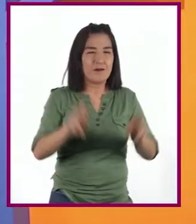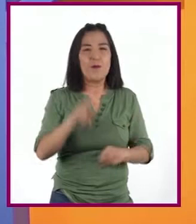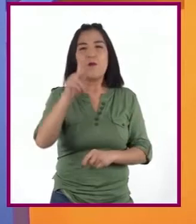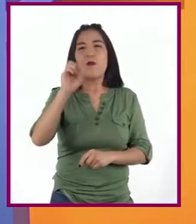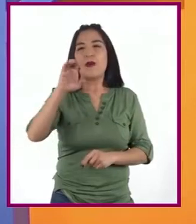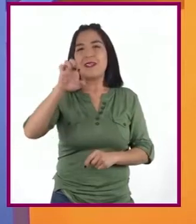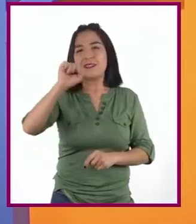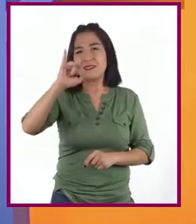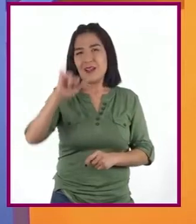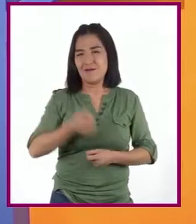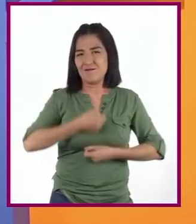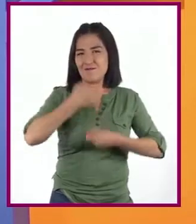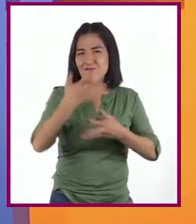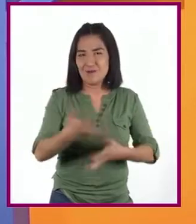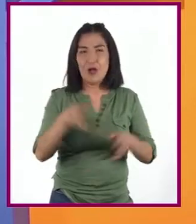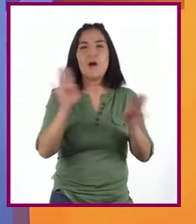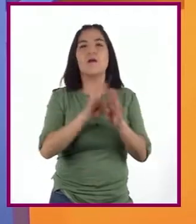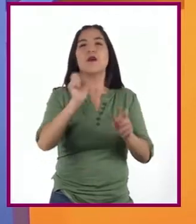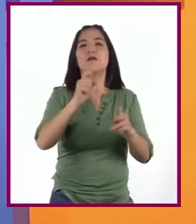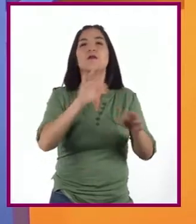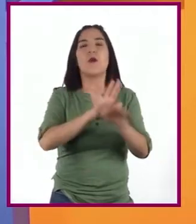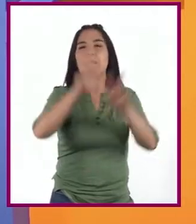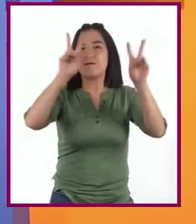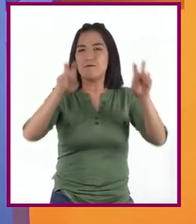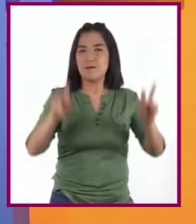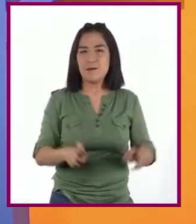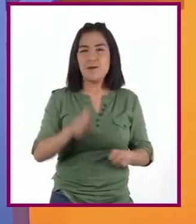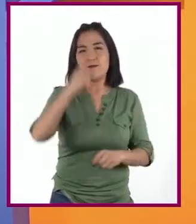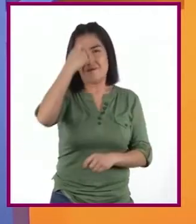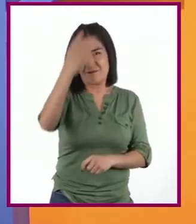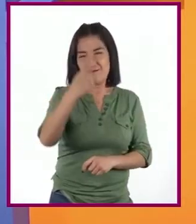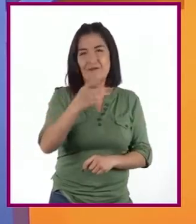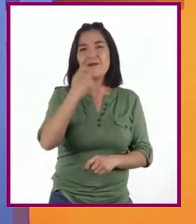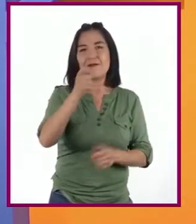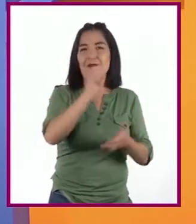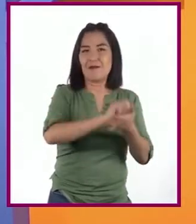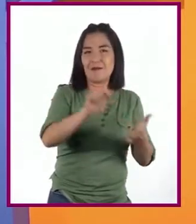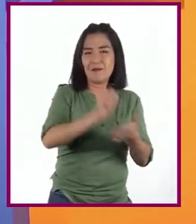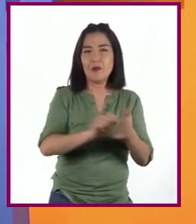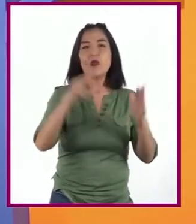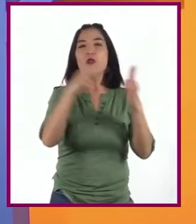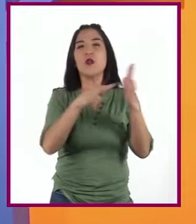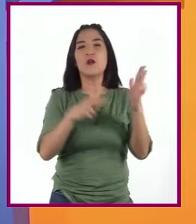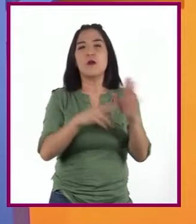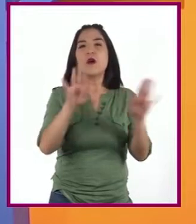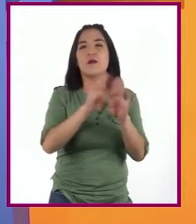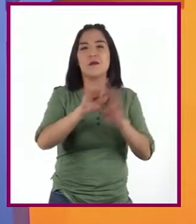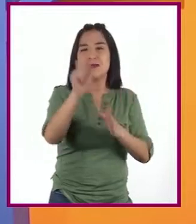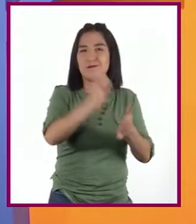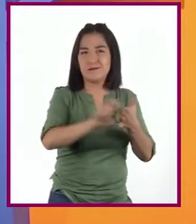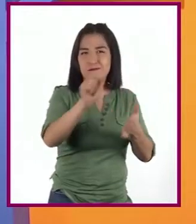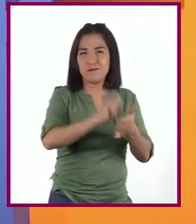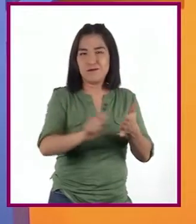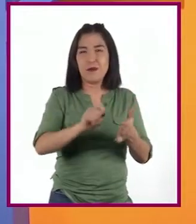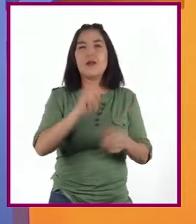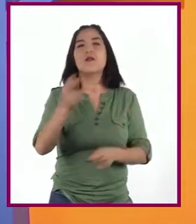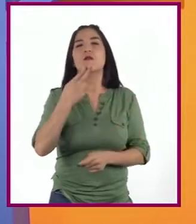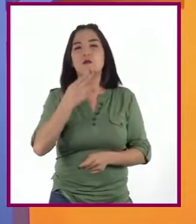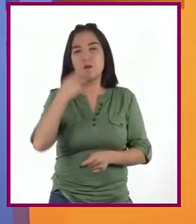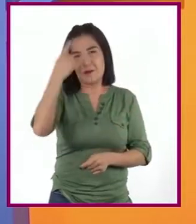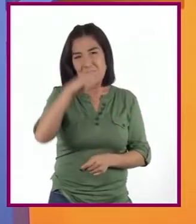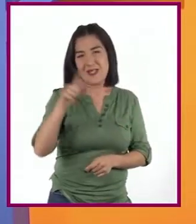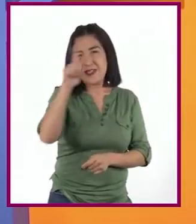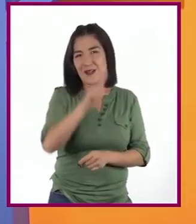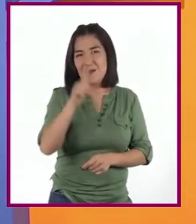sobresalientes, así como en las temáticas abordadas por los autores, las normas de escritura y los recursos de